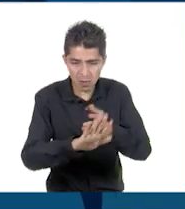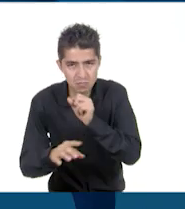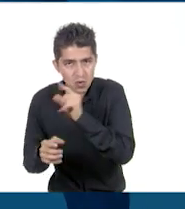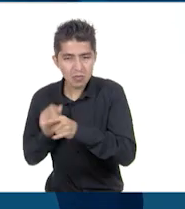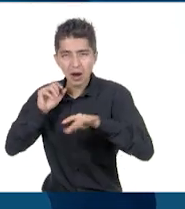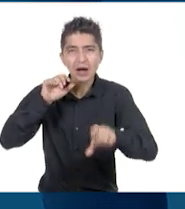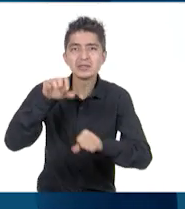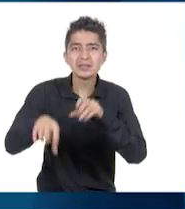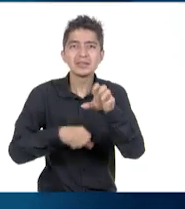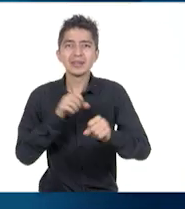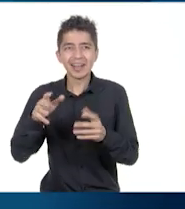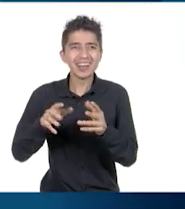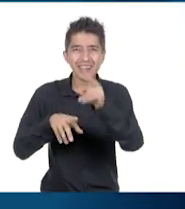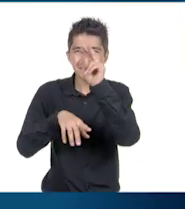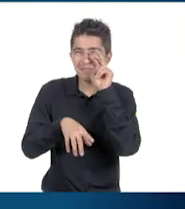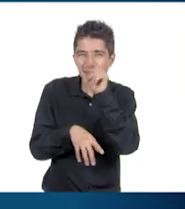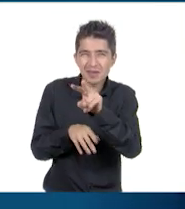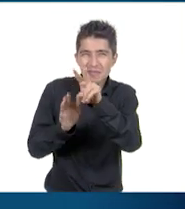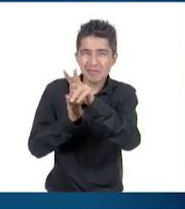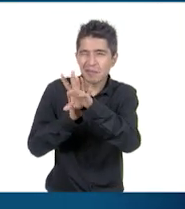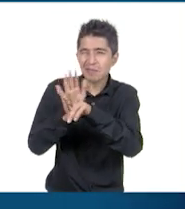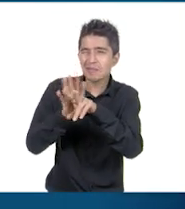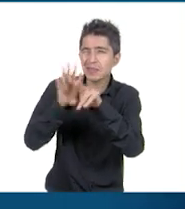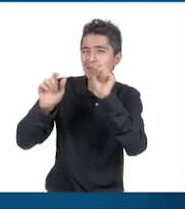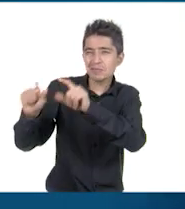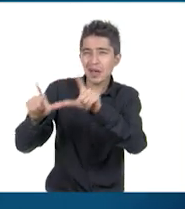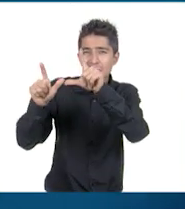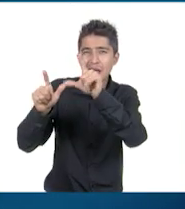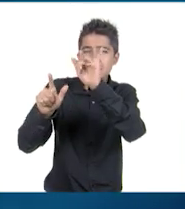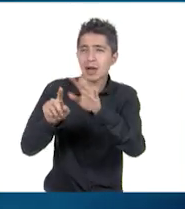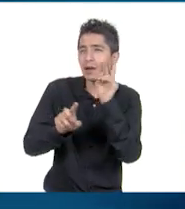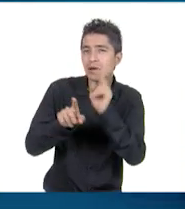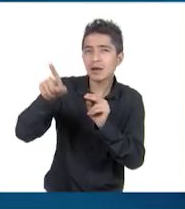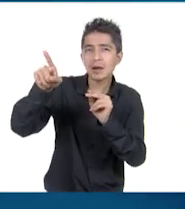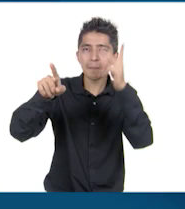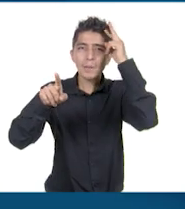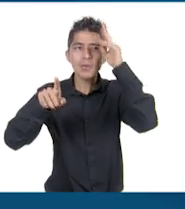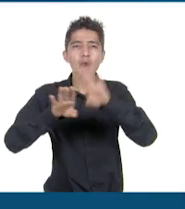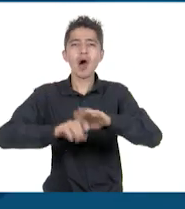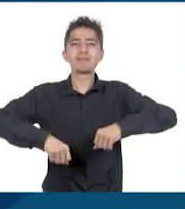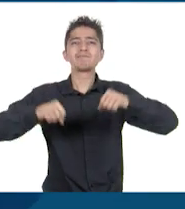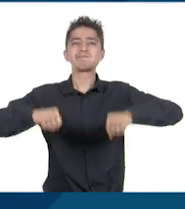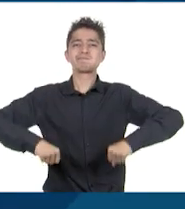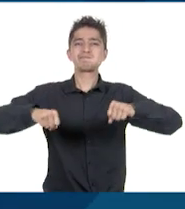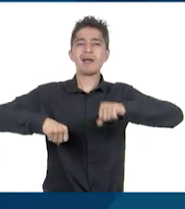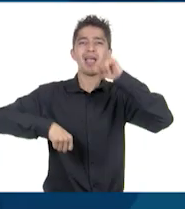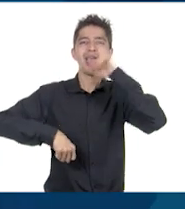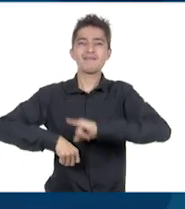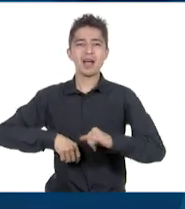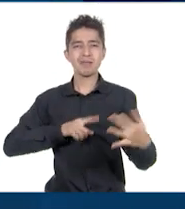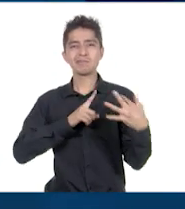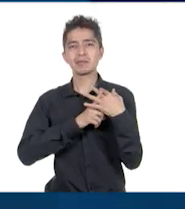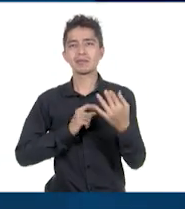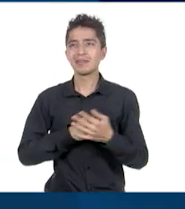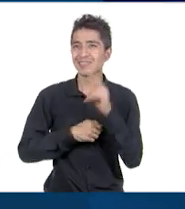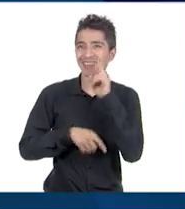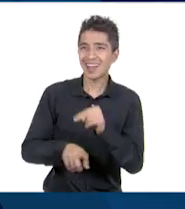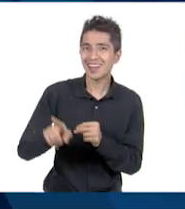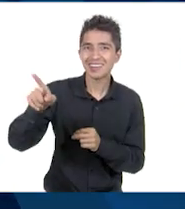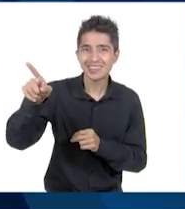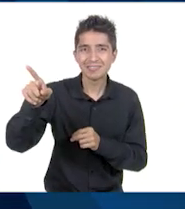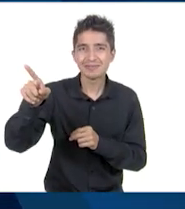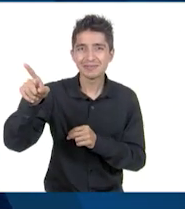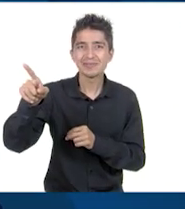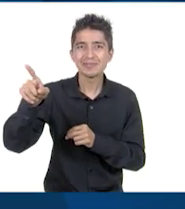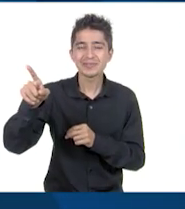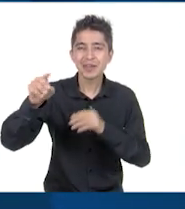pantalla, ustedes pueden ver una representación de la figura central de Porfirio Díaz. ¡Guau! ¡Uy,